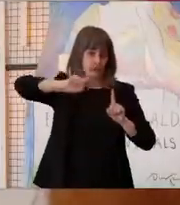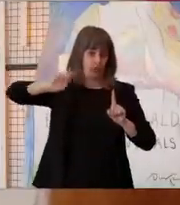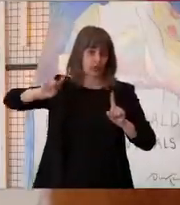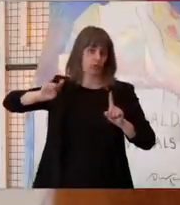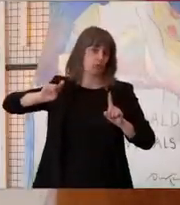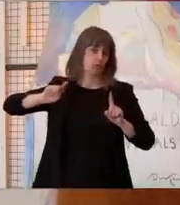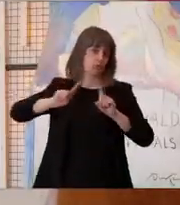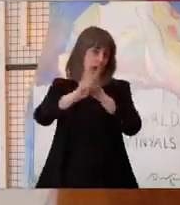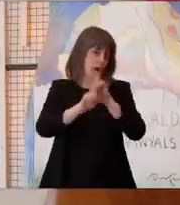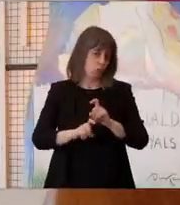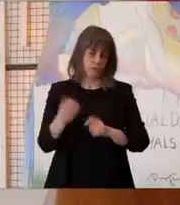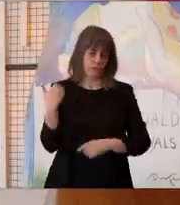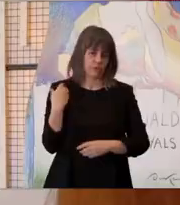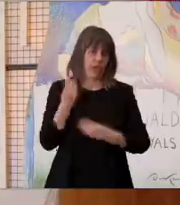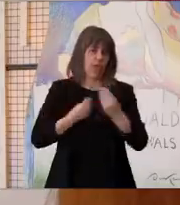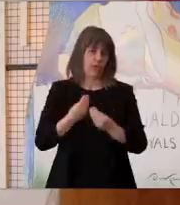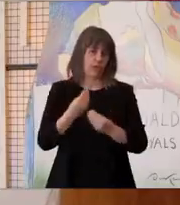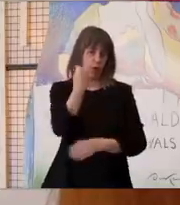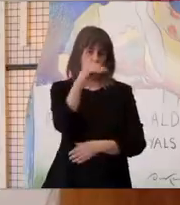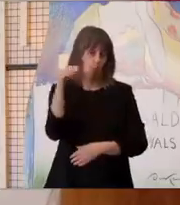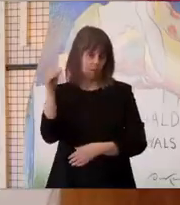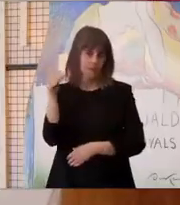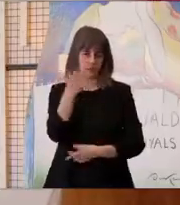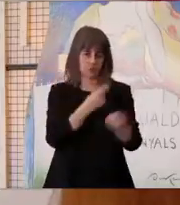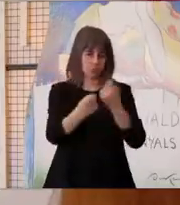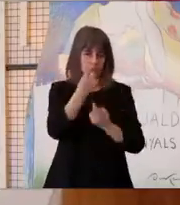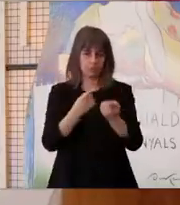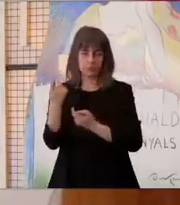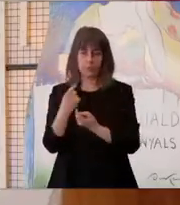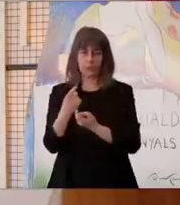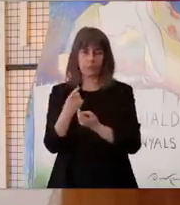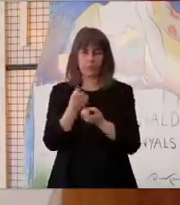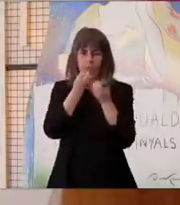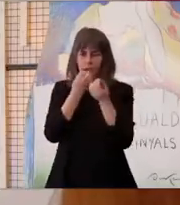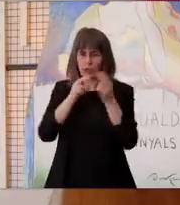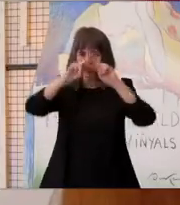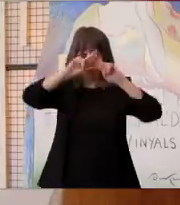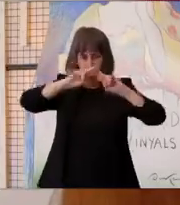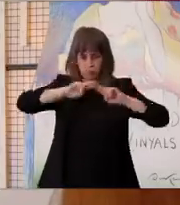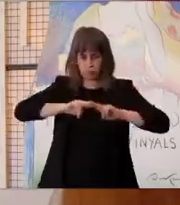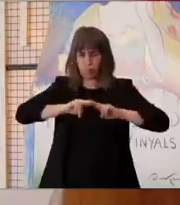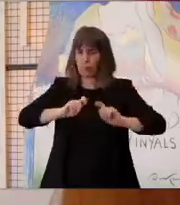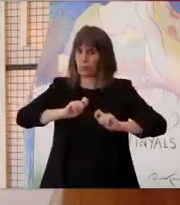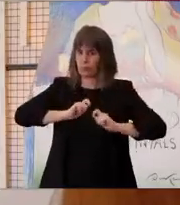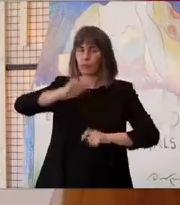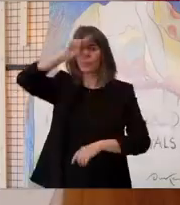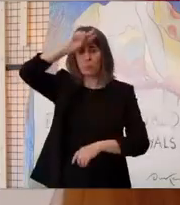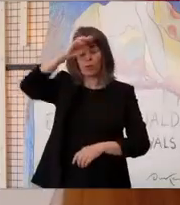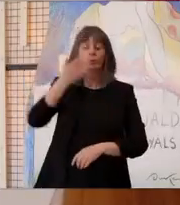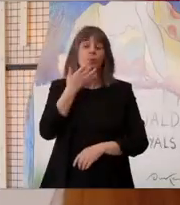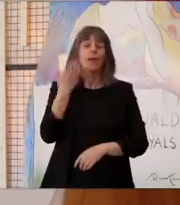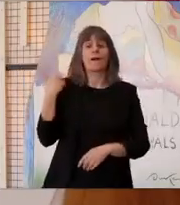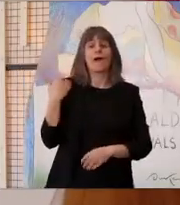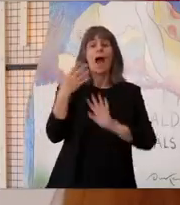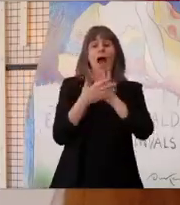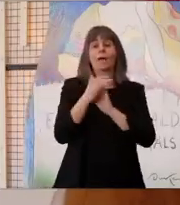de encuestas que se han realizado entre gente joven realmente hay datos que son muy preocupantes no antes escuchaba Inés hablando de optimismo